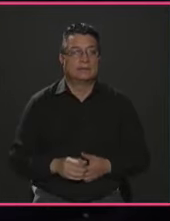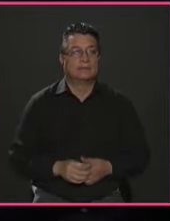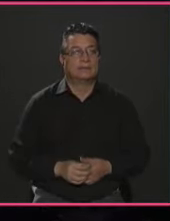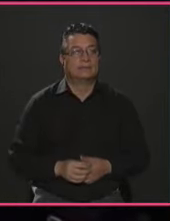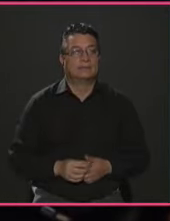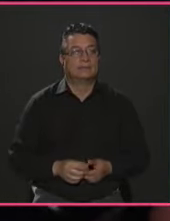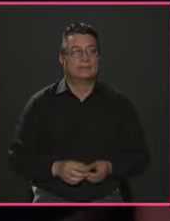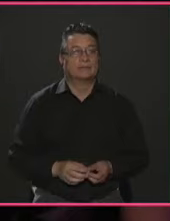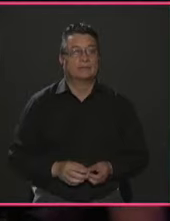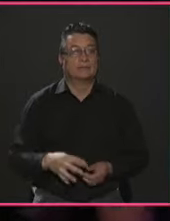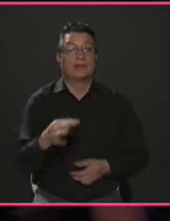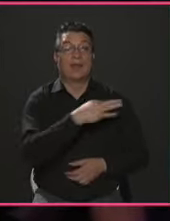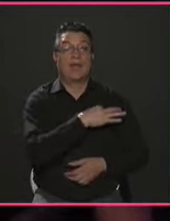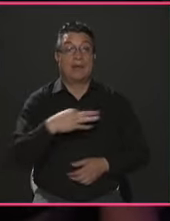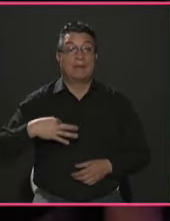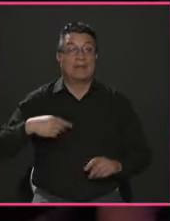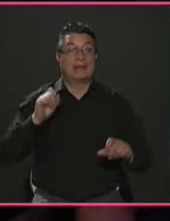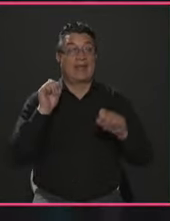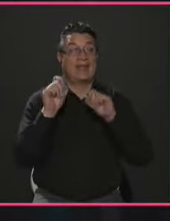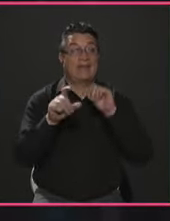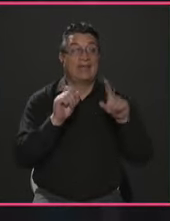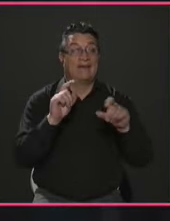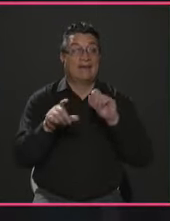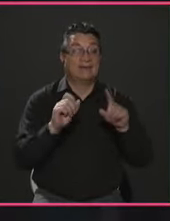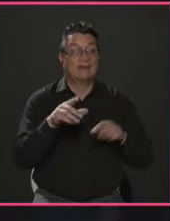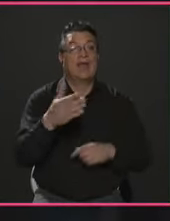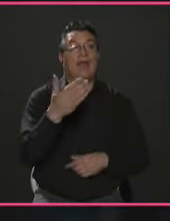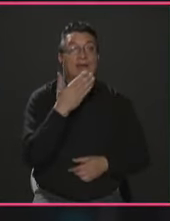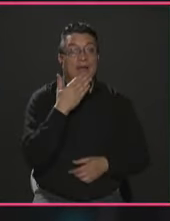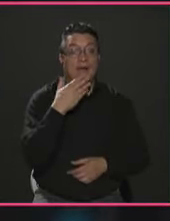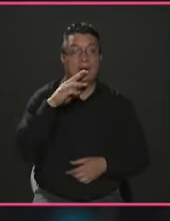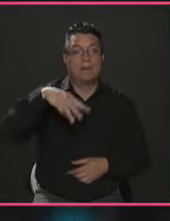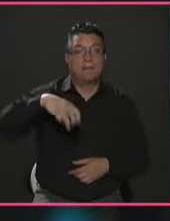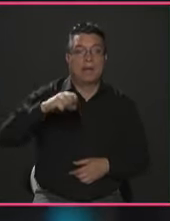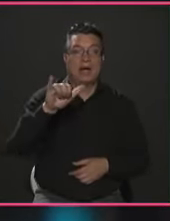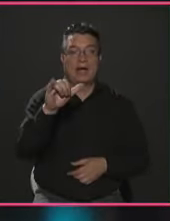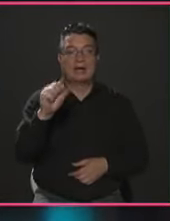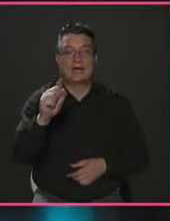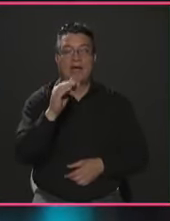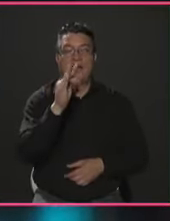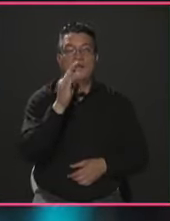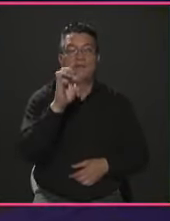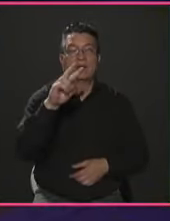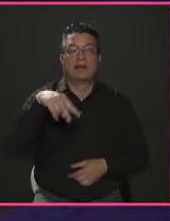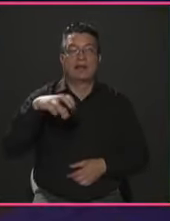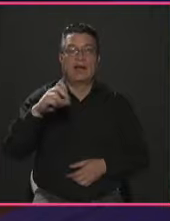bienvenida ministra de defensa también nos acompañ